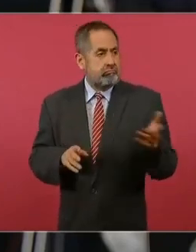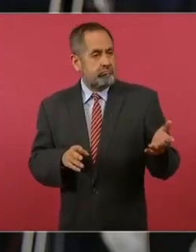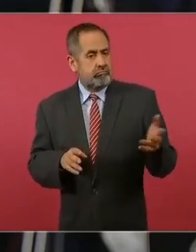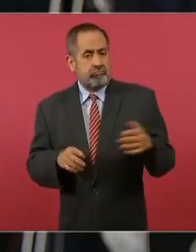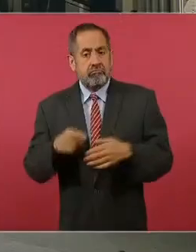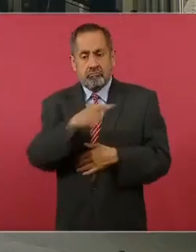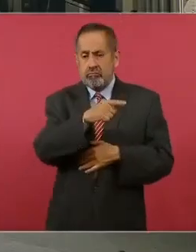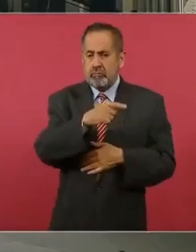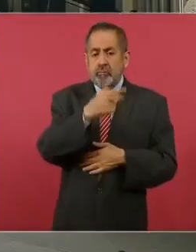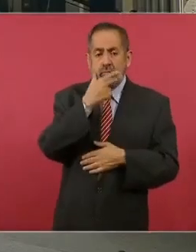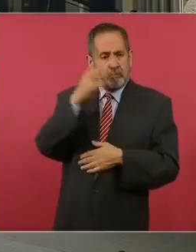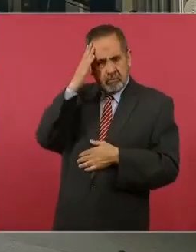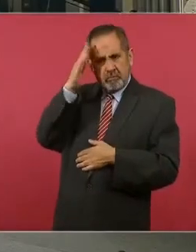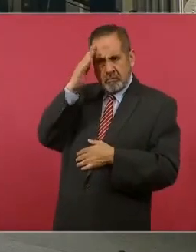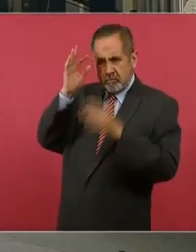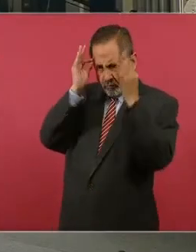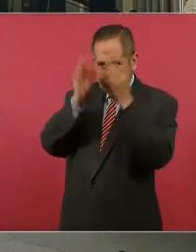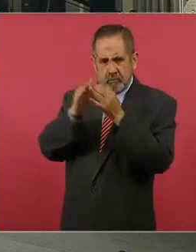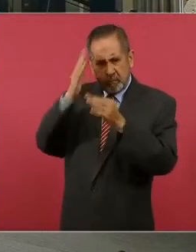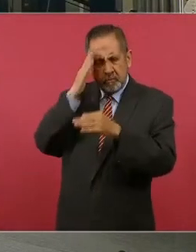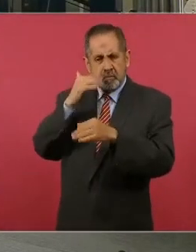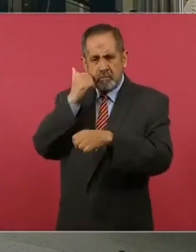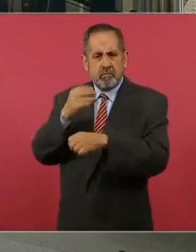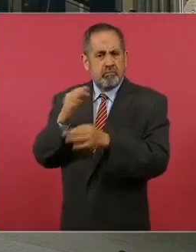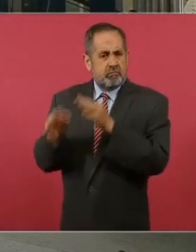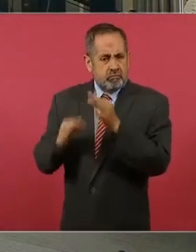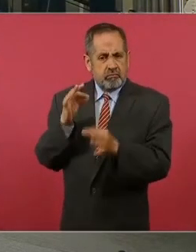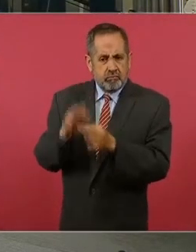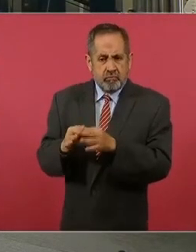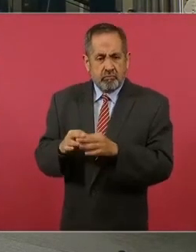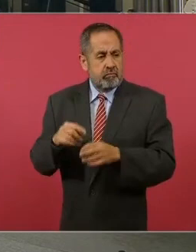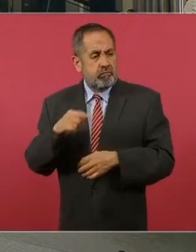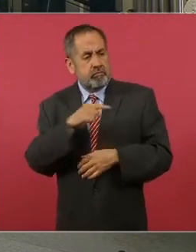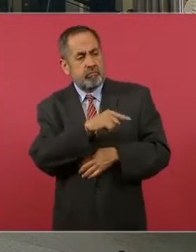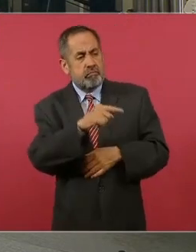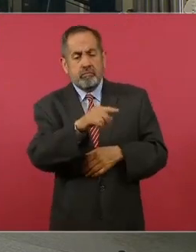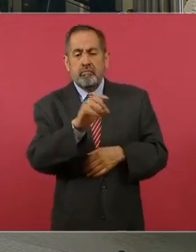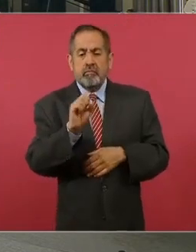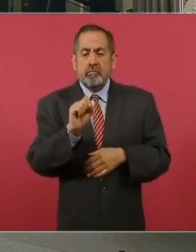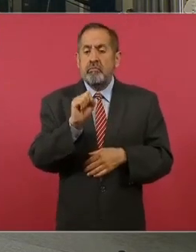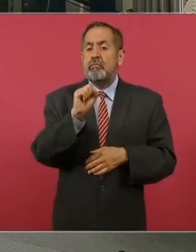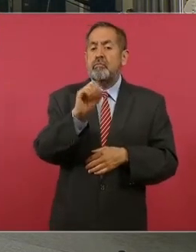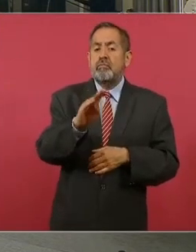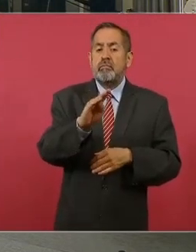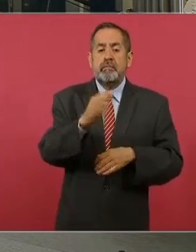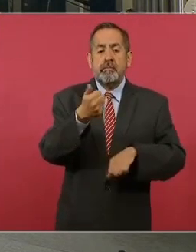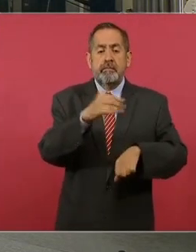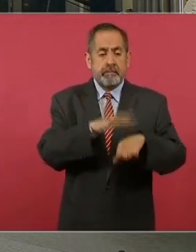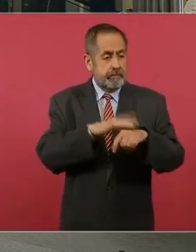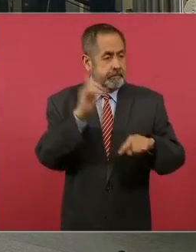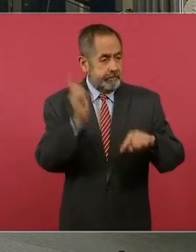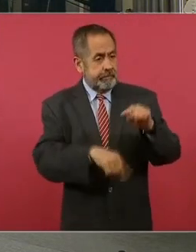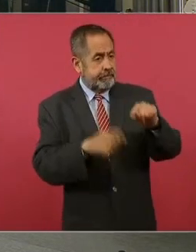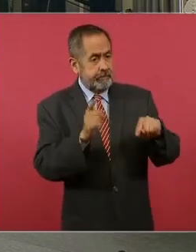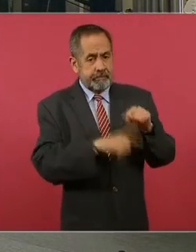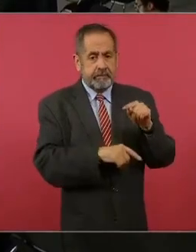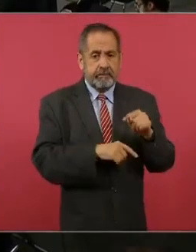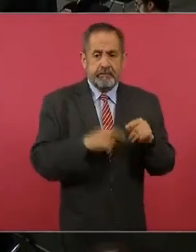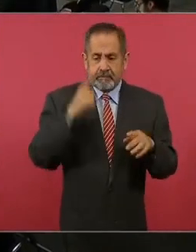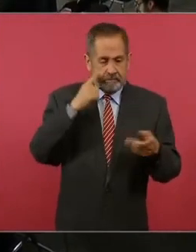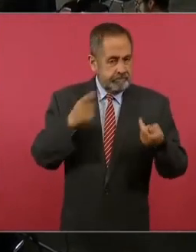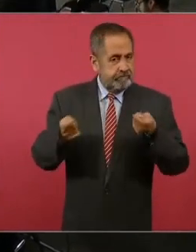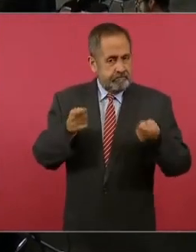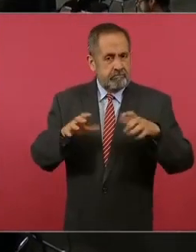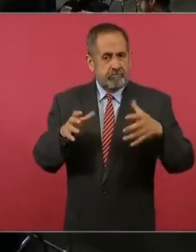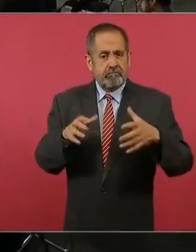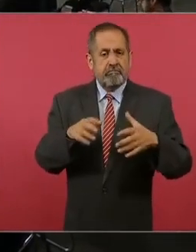quiere cumplir con su encomienda. Hay escritos en los que piden el cambio de ciertos subadministradores para meter orden en